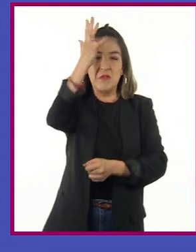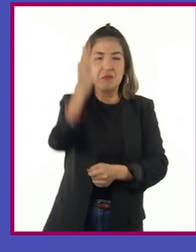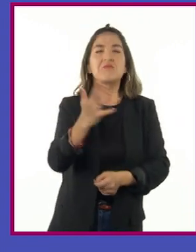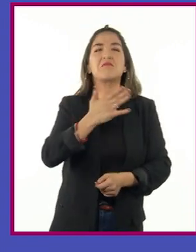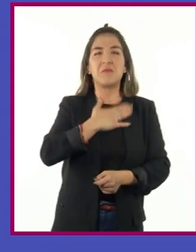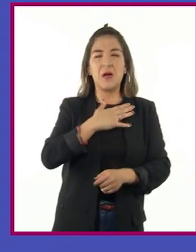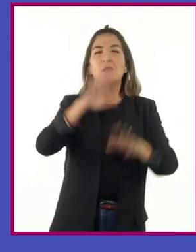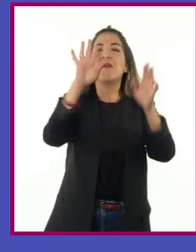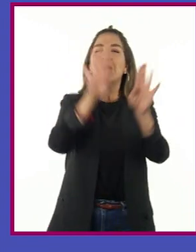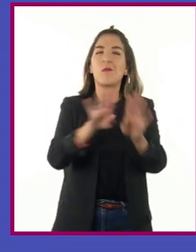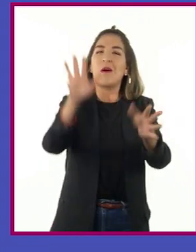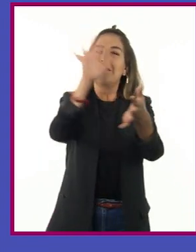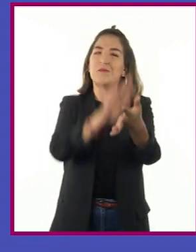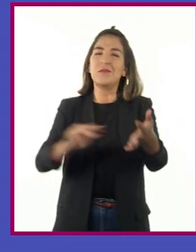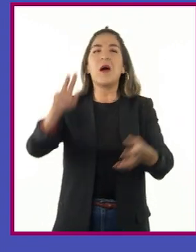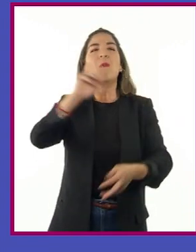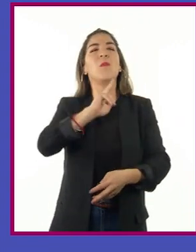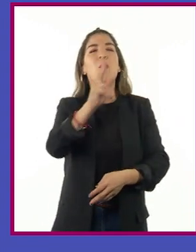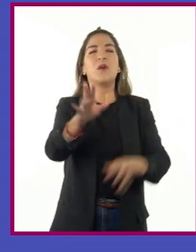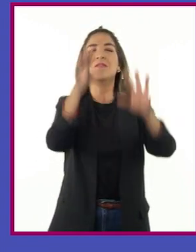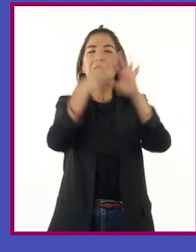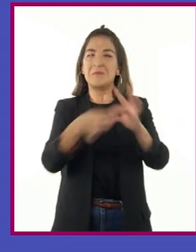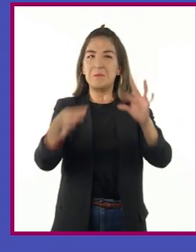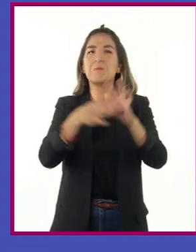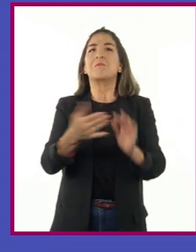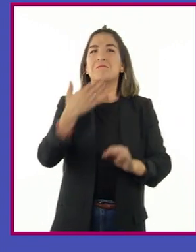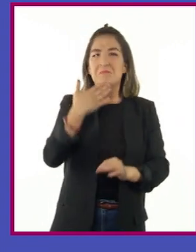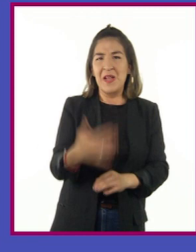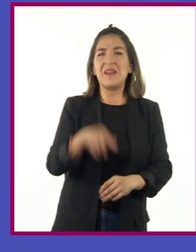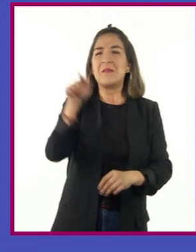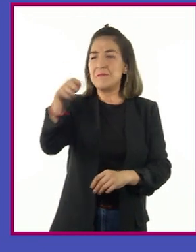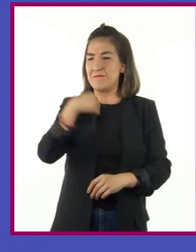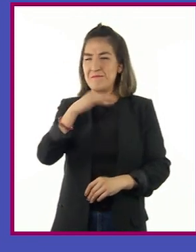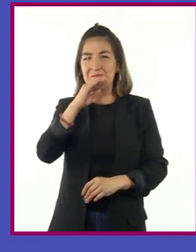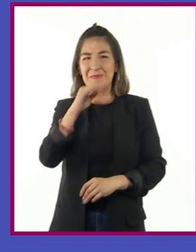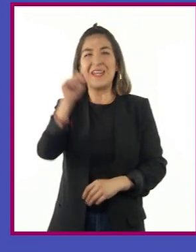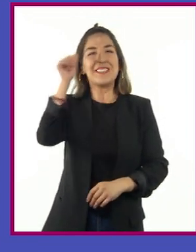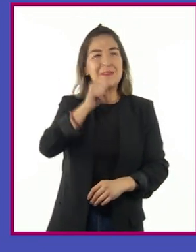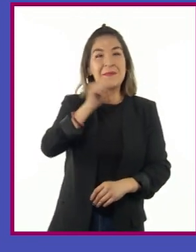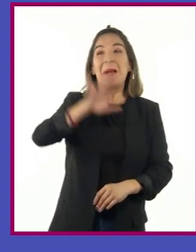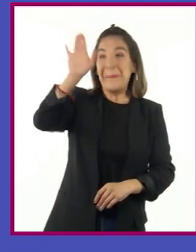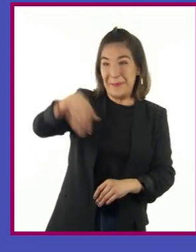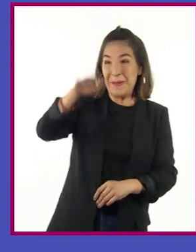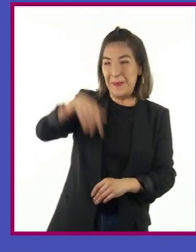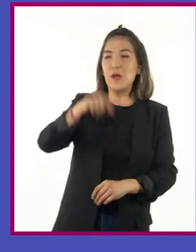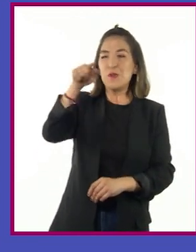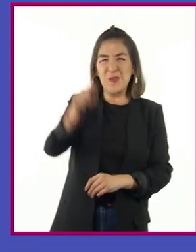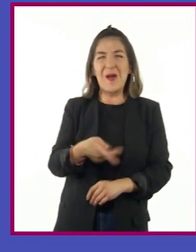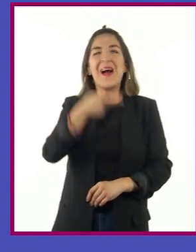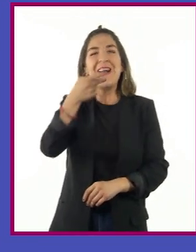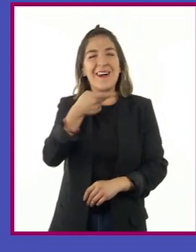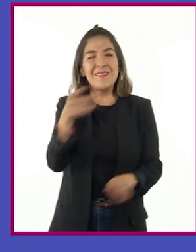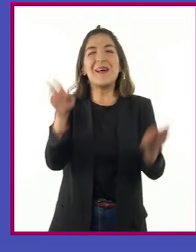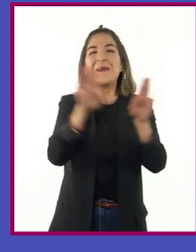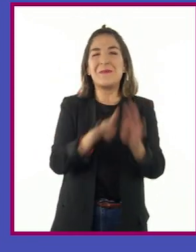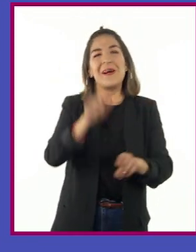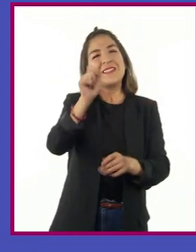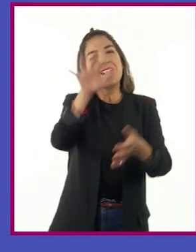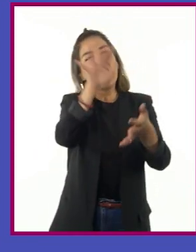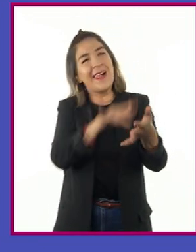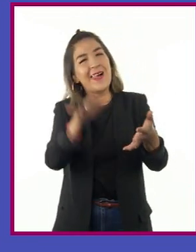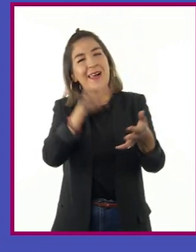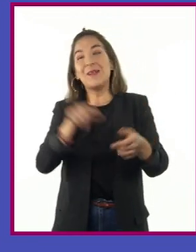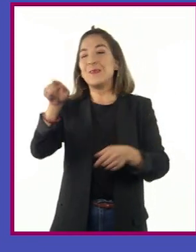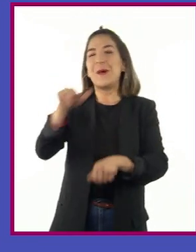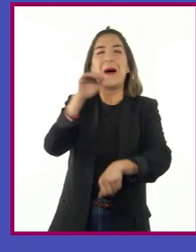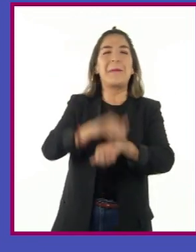buen declamador. Recitaba mucho. Mi madre me llamaba para que declamara alguna cosa o me llevaba a las tertulias con sus